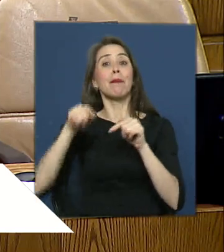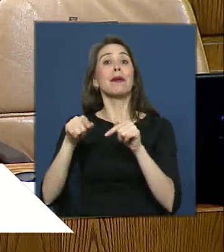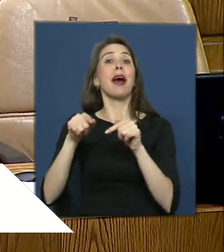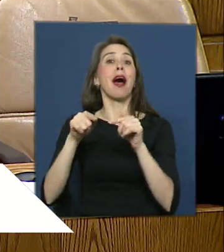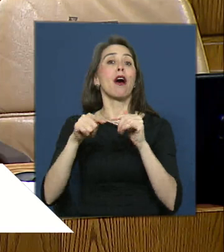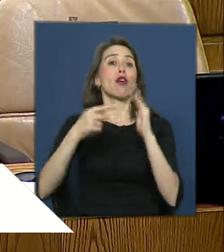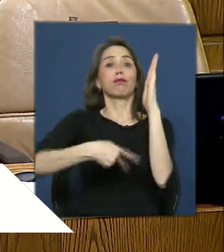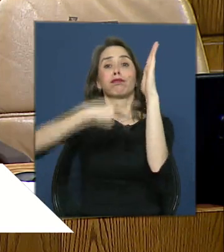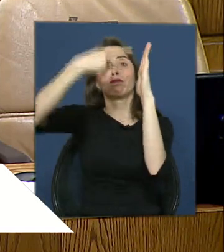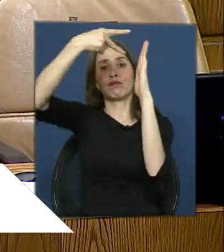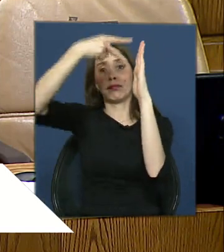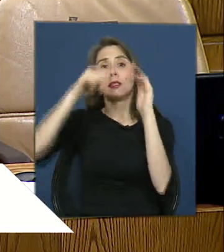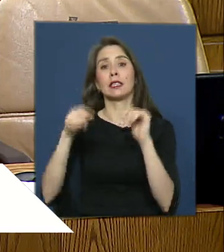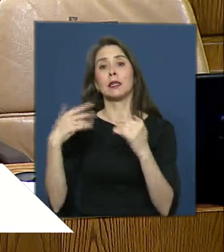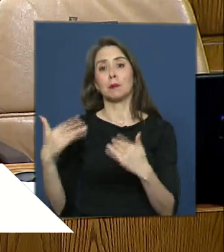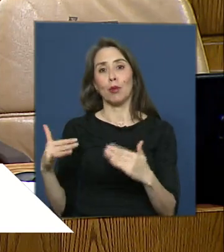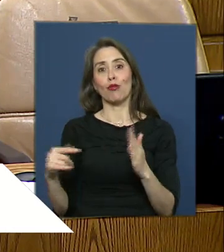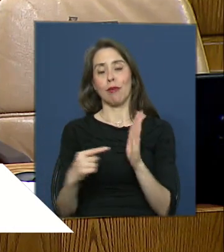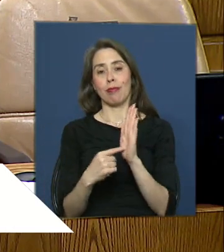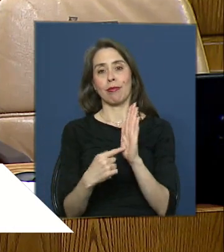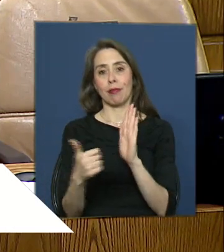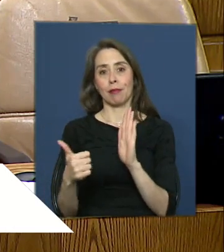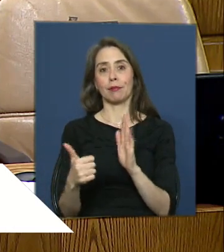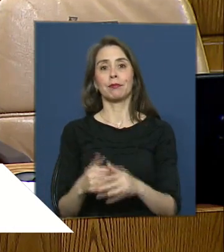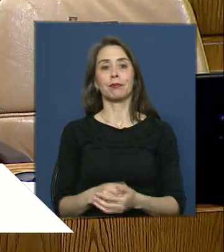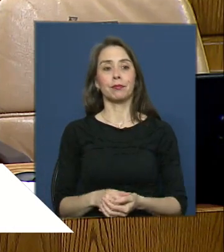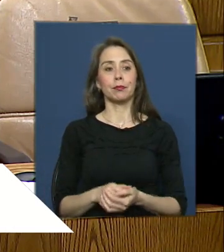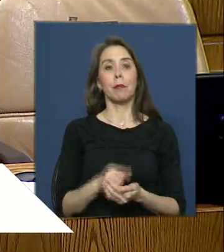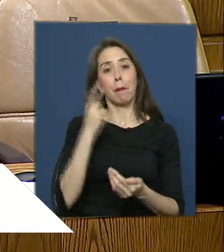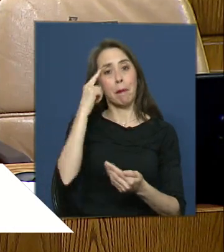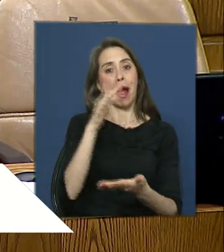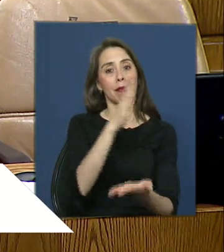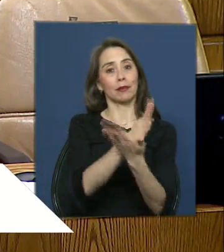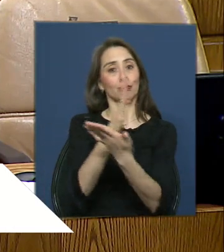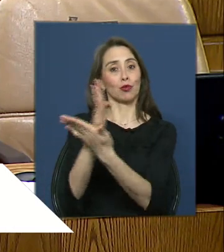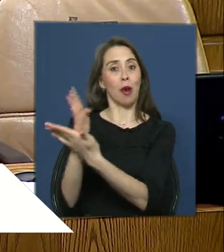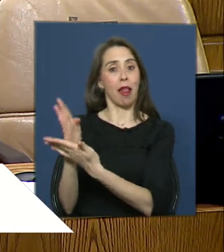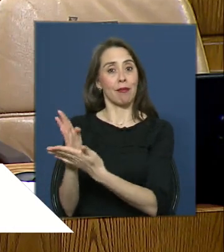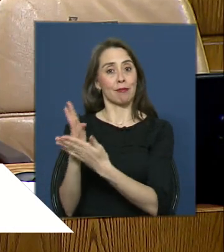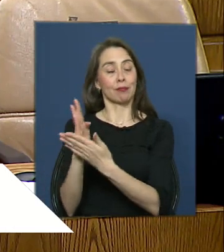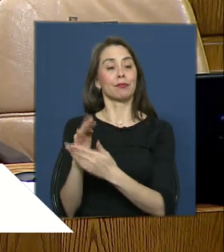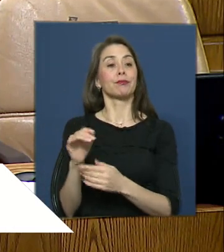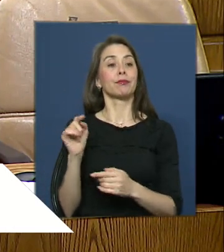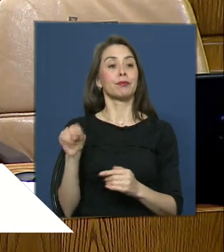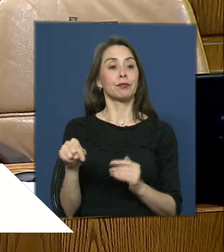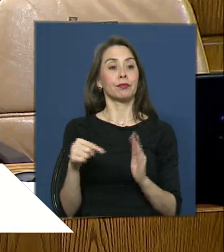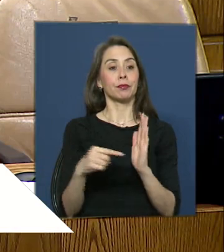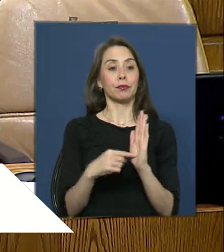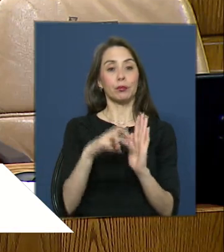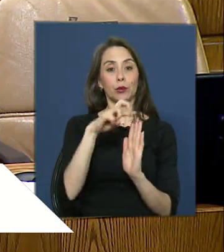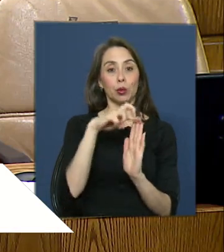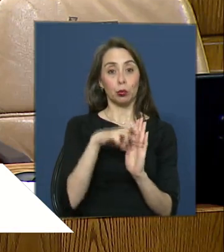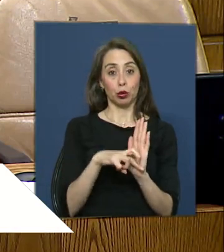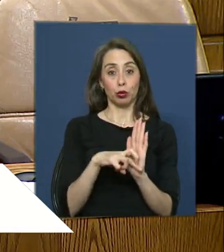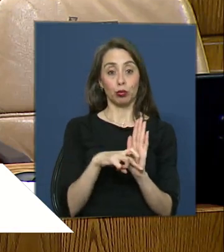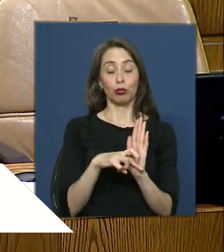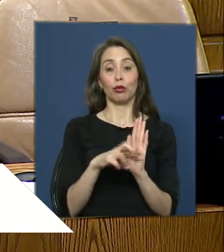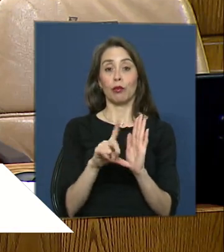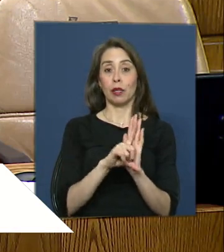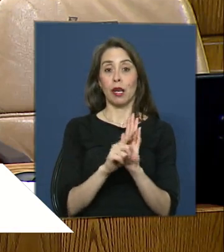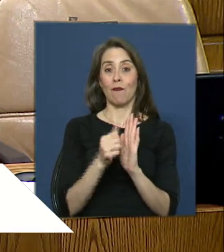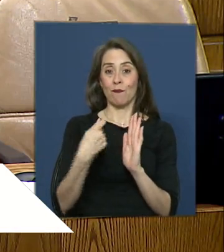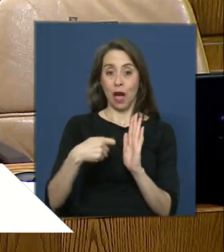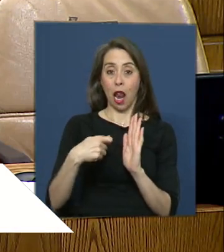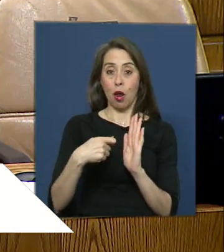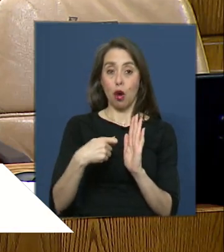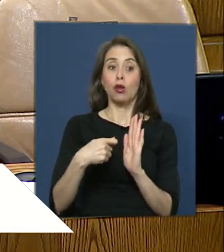importante paso en ese sentido. Estamos convencidos en que esta iniciativa lo que hace es valorar y reconocer